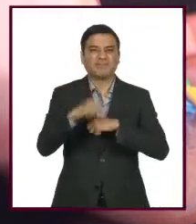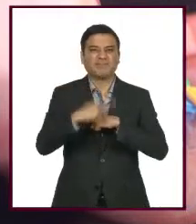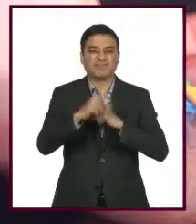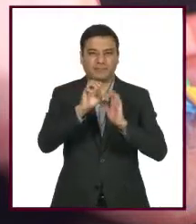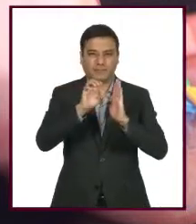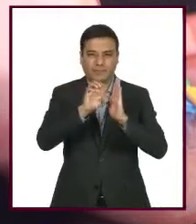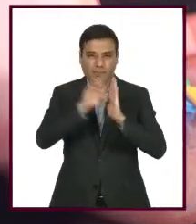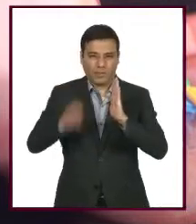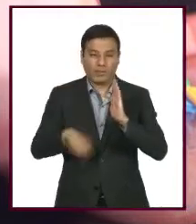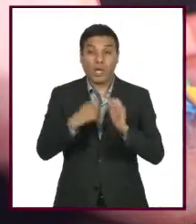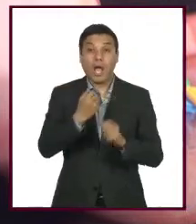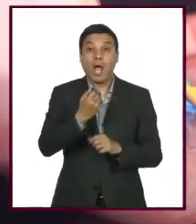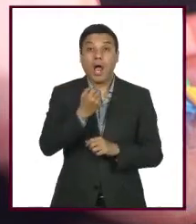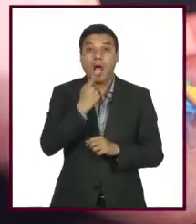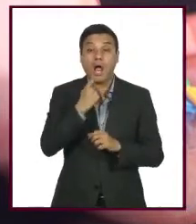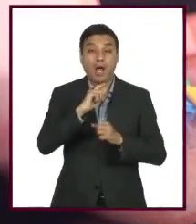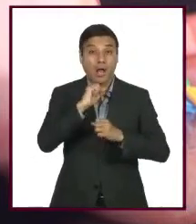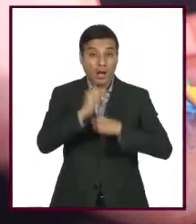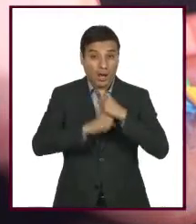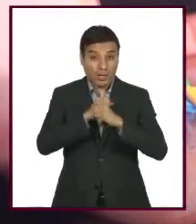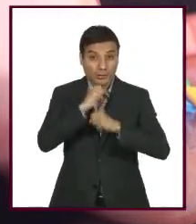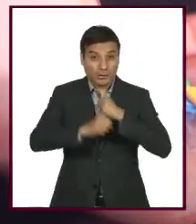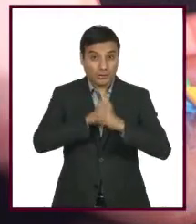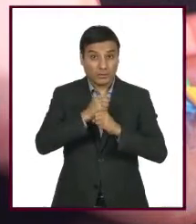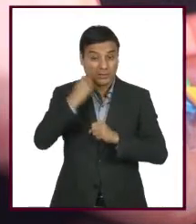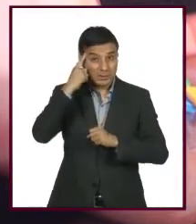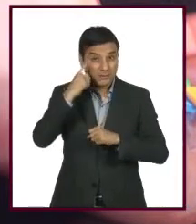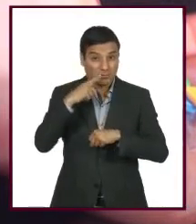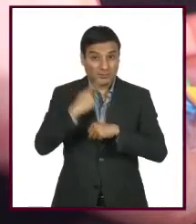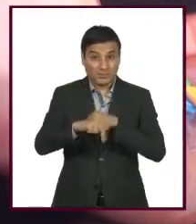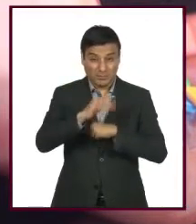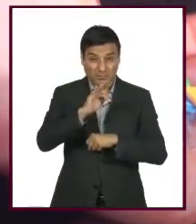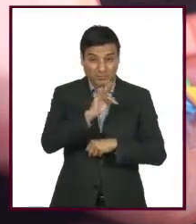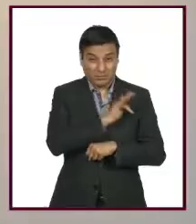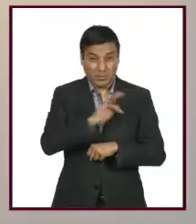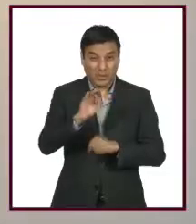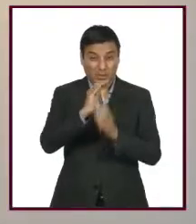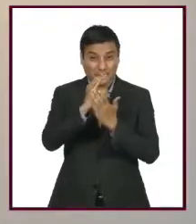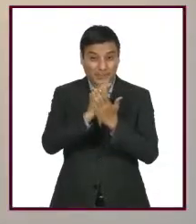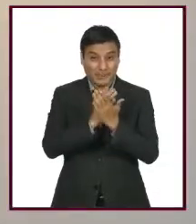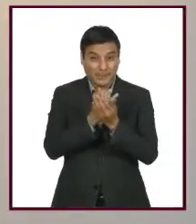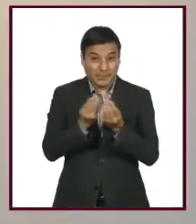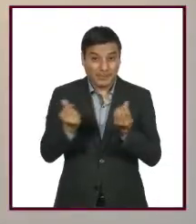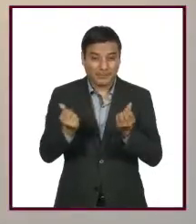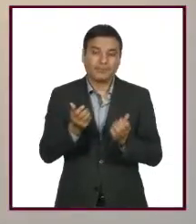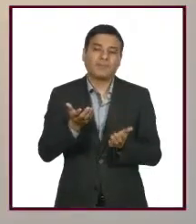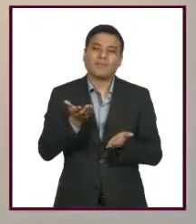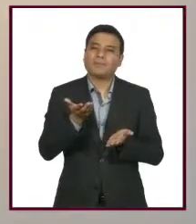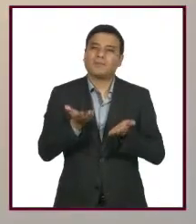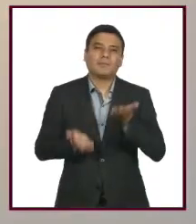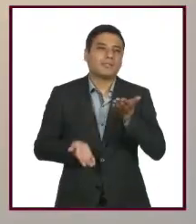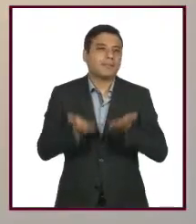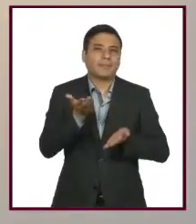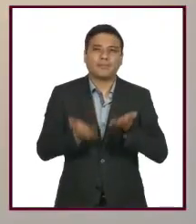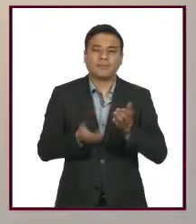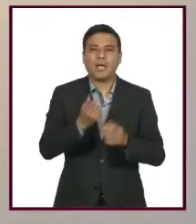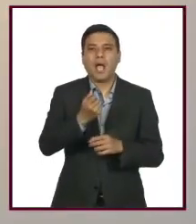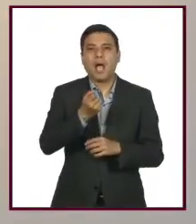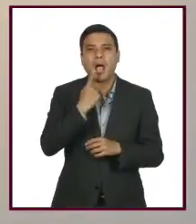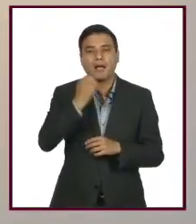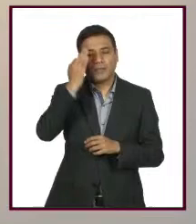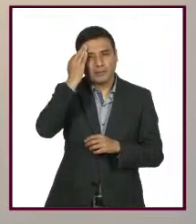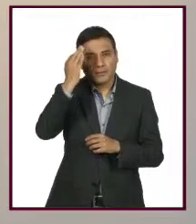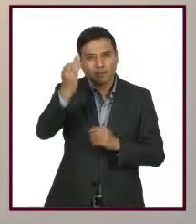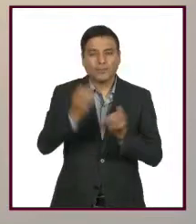prolongado, varios años, ¿es posible que se puedan revertir los daños? Depende también el tiempo y la cantidad